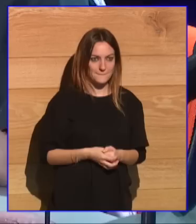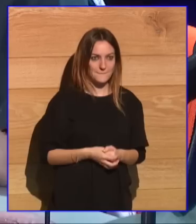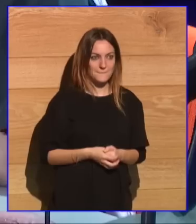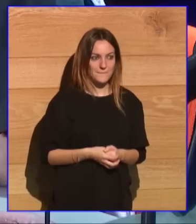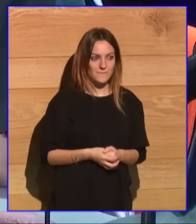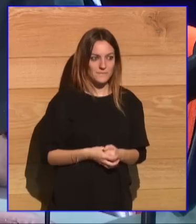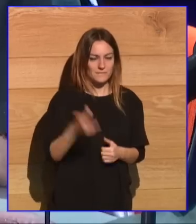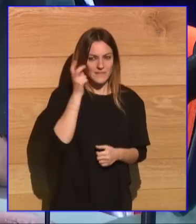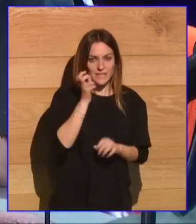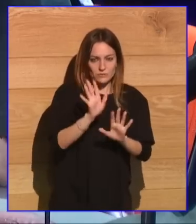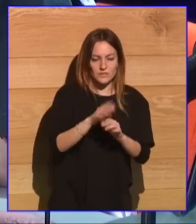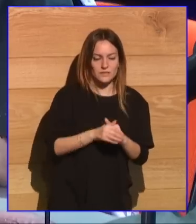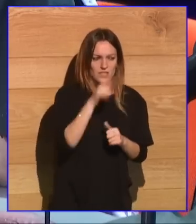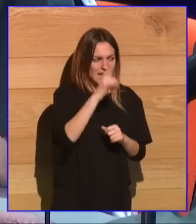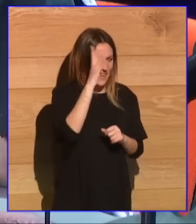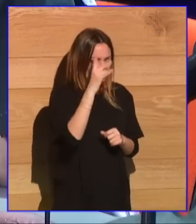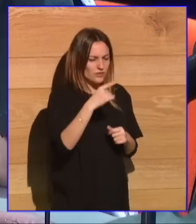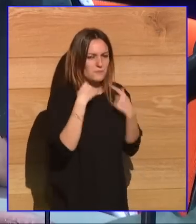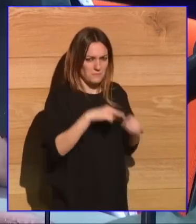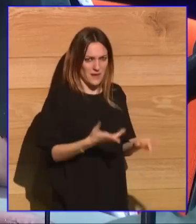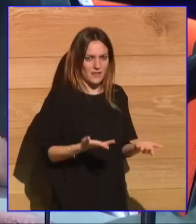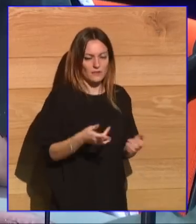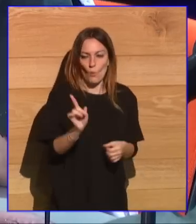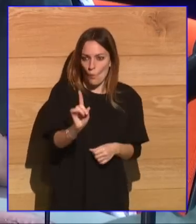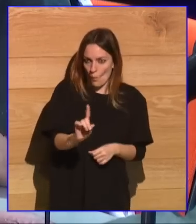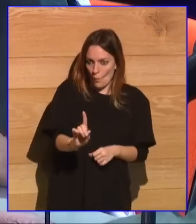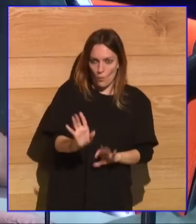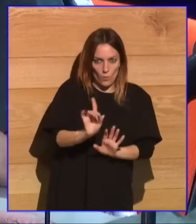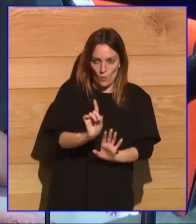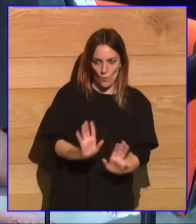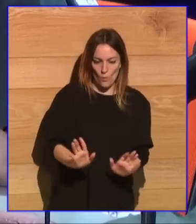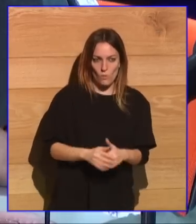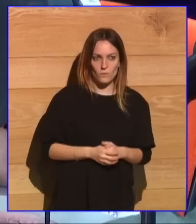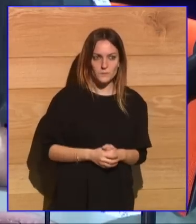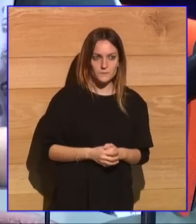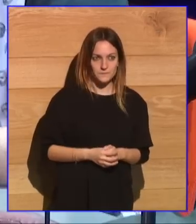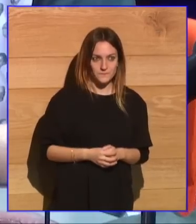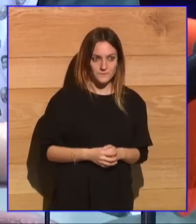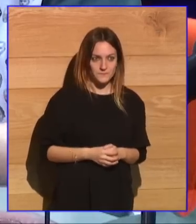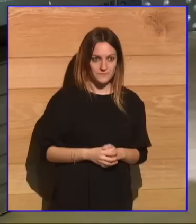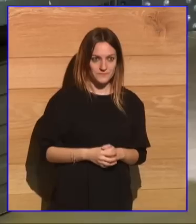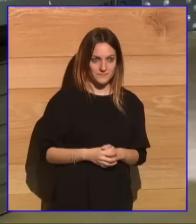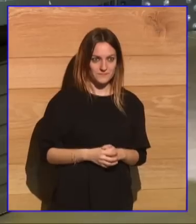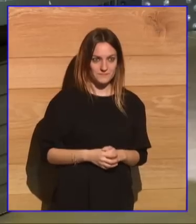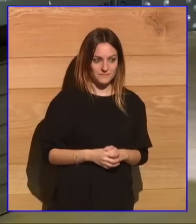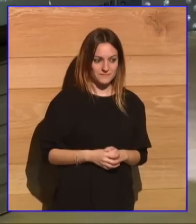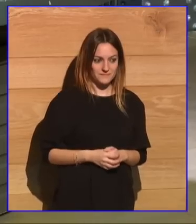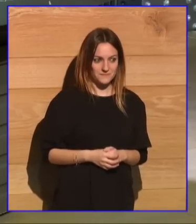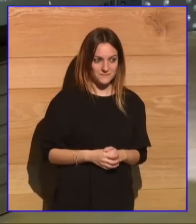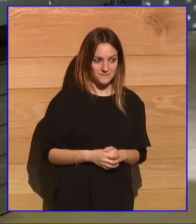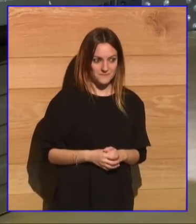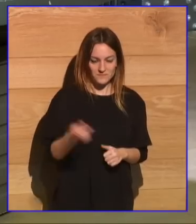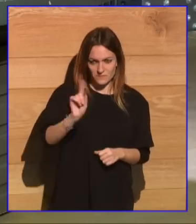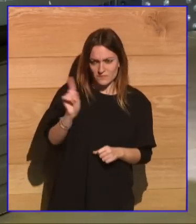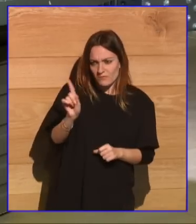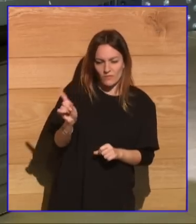Oye, escúchame. Estás perdiendo ilusión. No, sí. ¿qué va? ¿Qué decir? No es eso. ¿Sabes qué? Una cosa. No, ¿qué